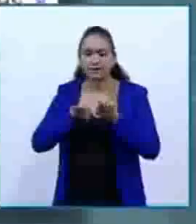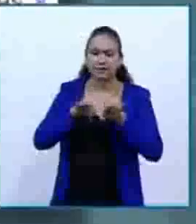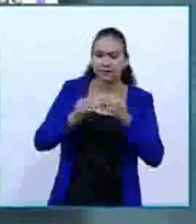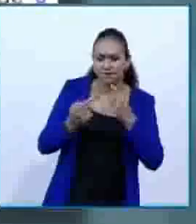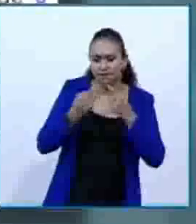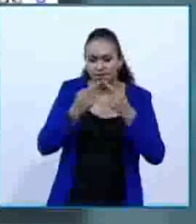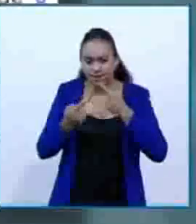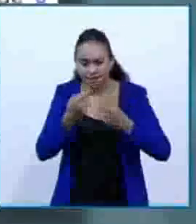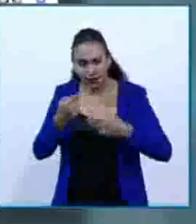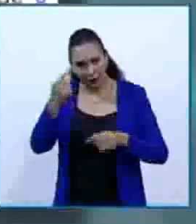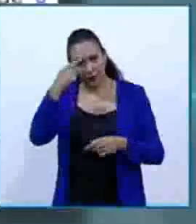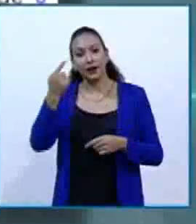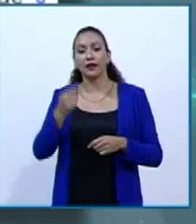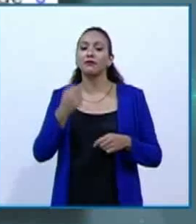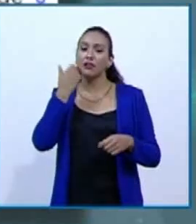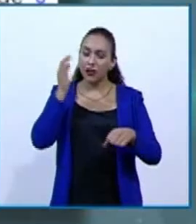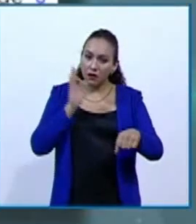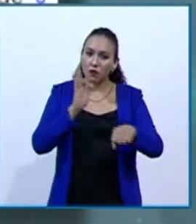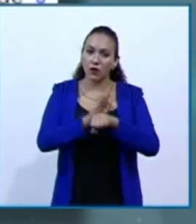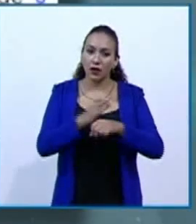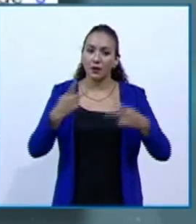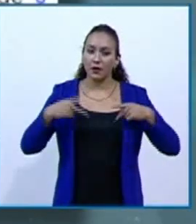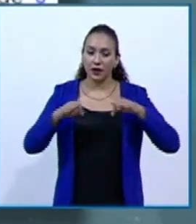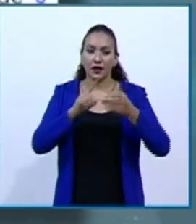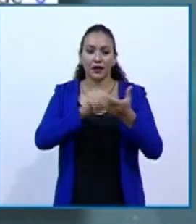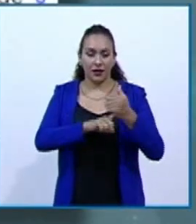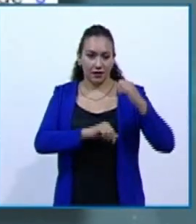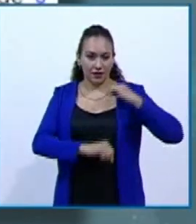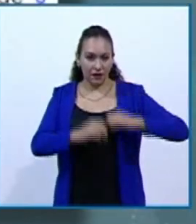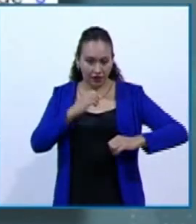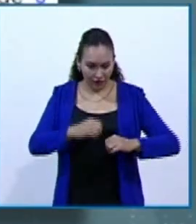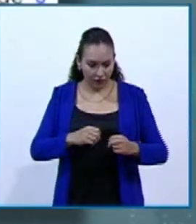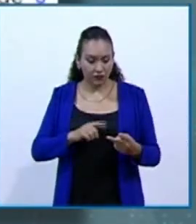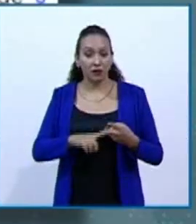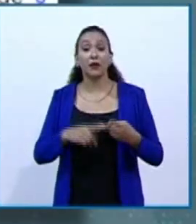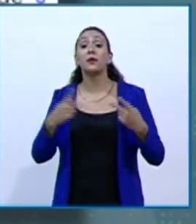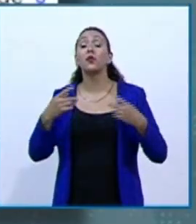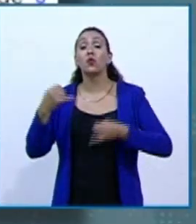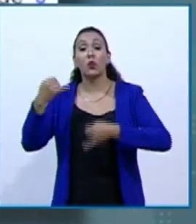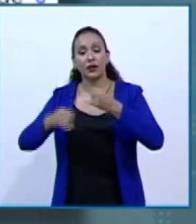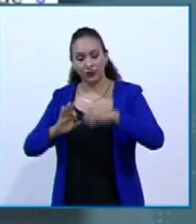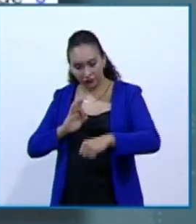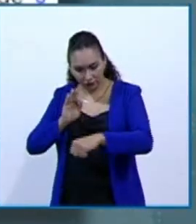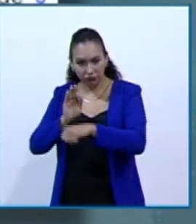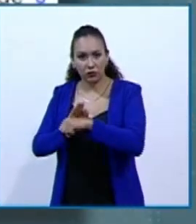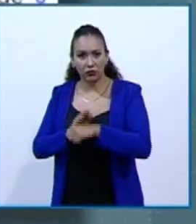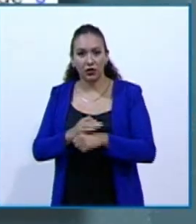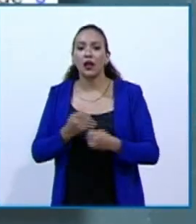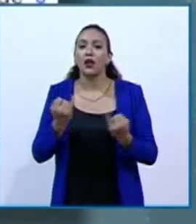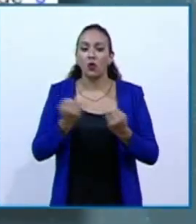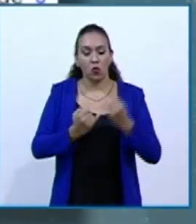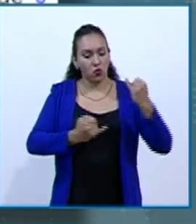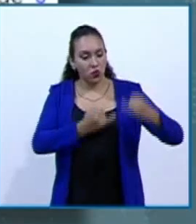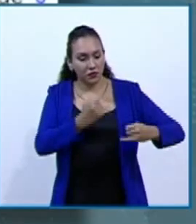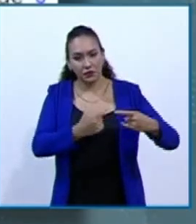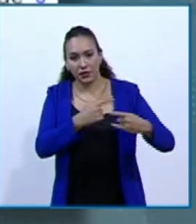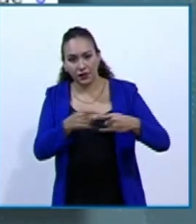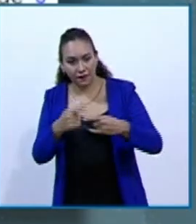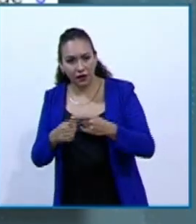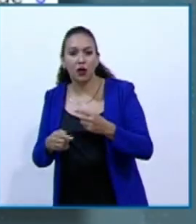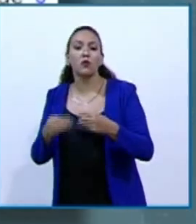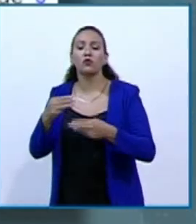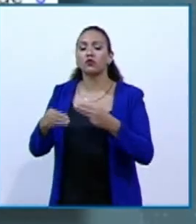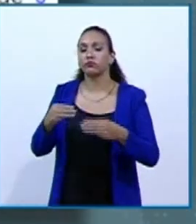de protección de los derechos de trabajadoras y trabajadores, así como de personas juzgadoras de juzgados de distrito y tribunales